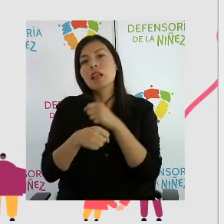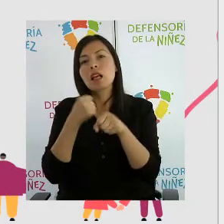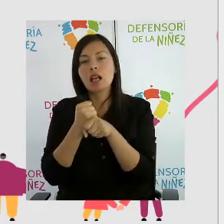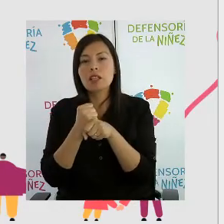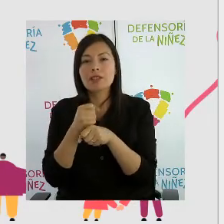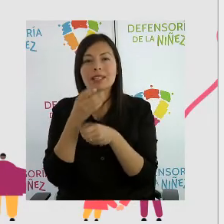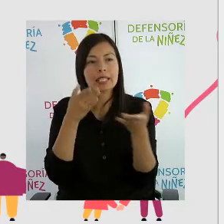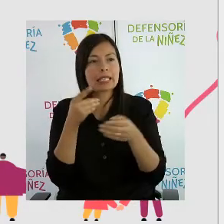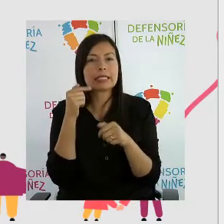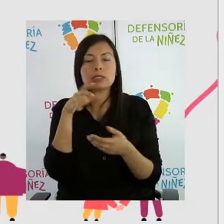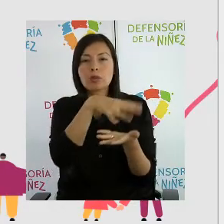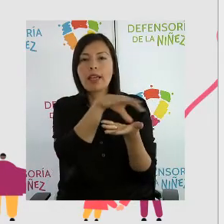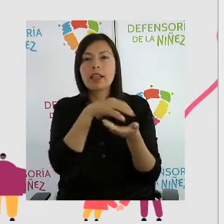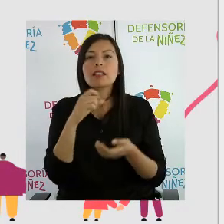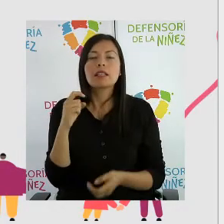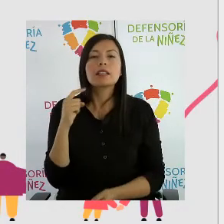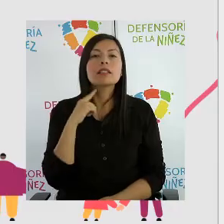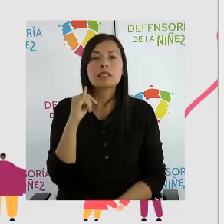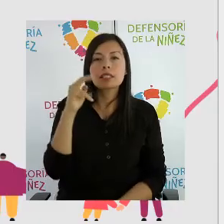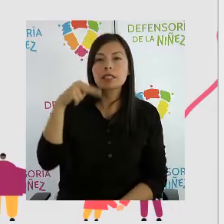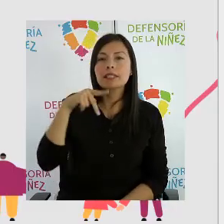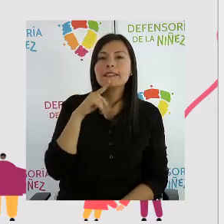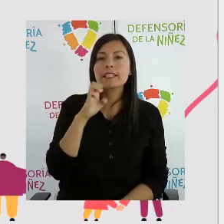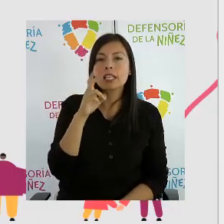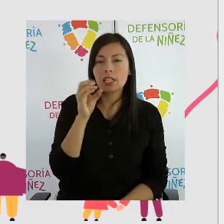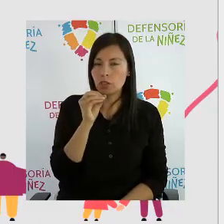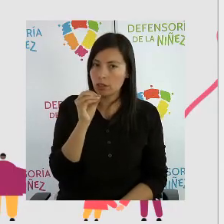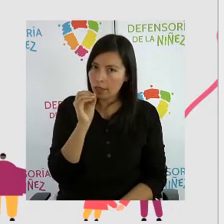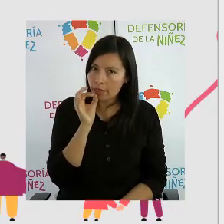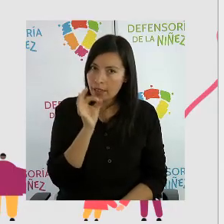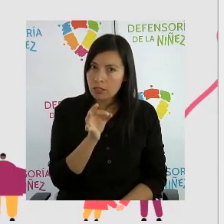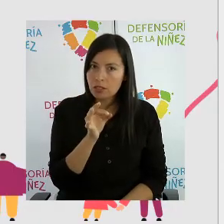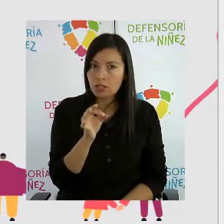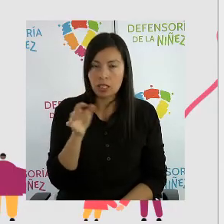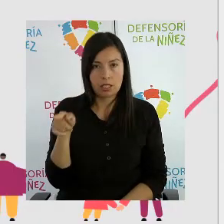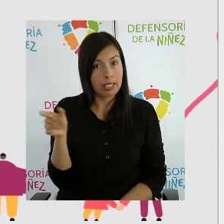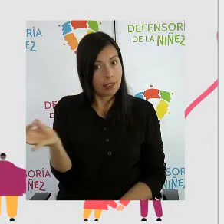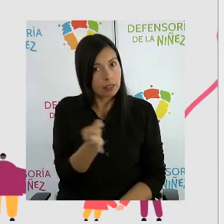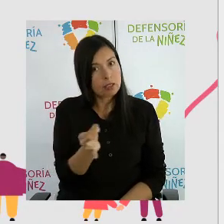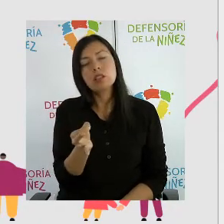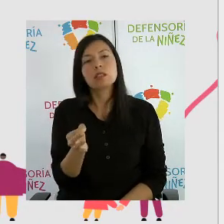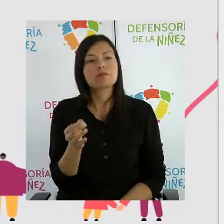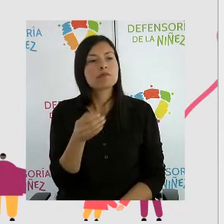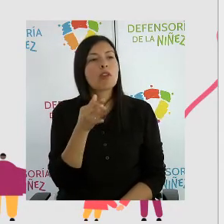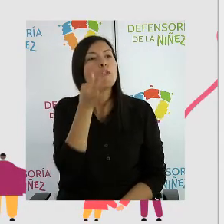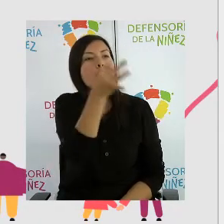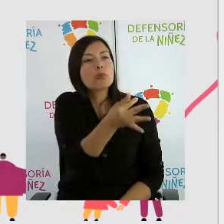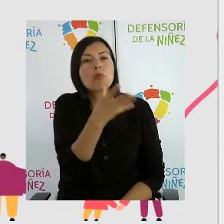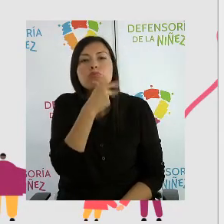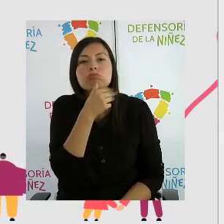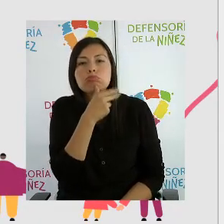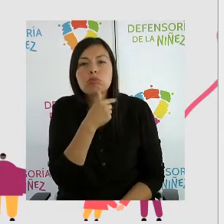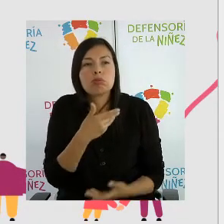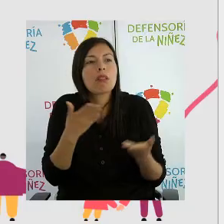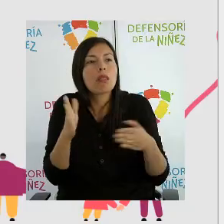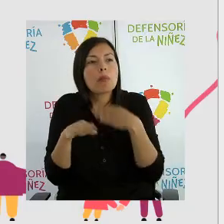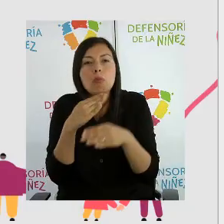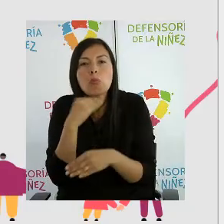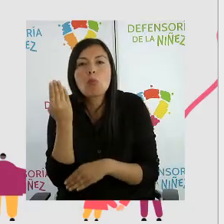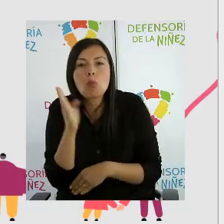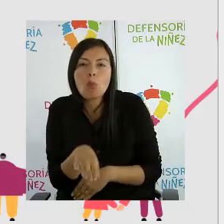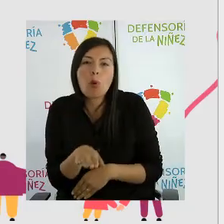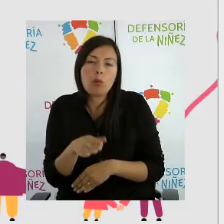estudio que nosotros realizamos, decía que ella sabe que no tiene futuro porque los van a matar lueguito. De eso